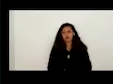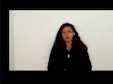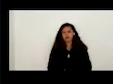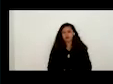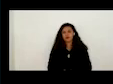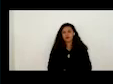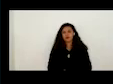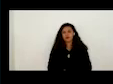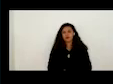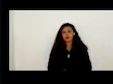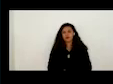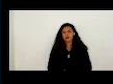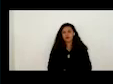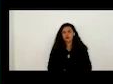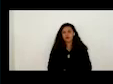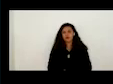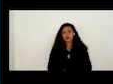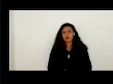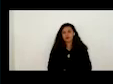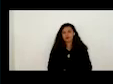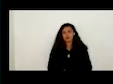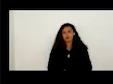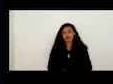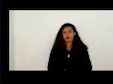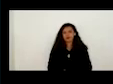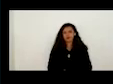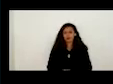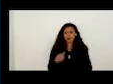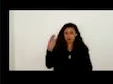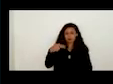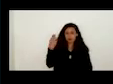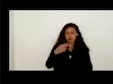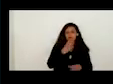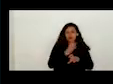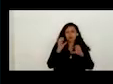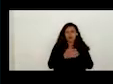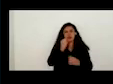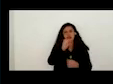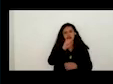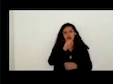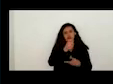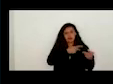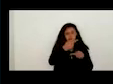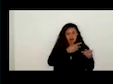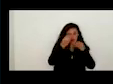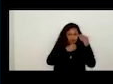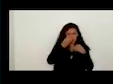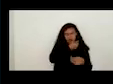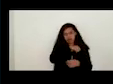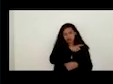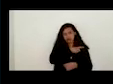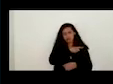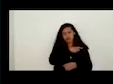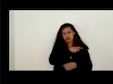Que una que se llama producción de lunch saludable o preparación de alimentos, que es